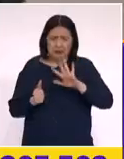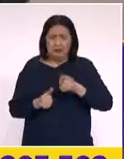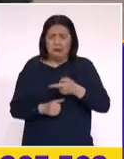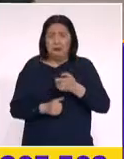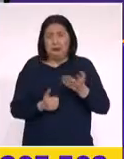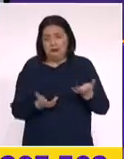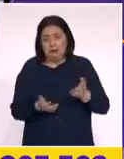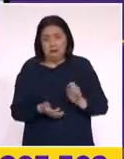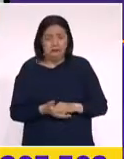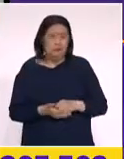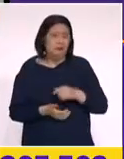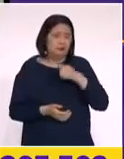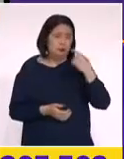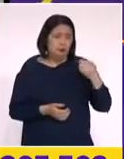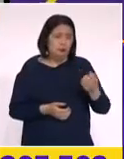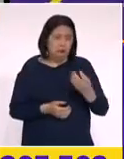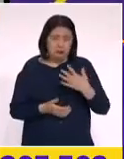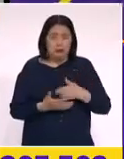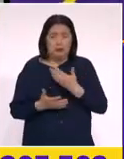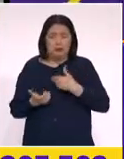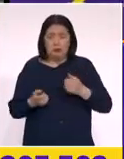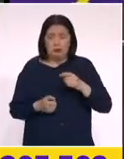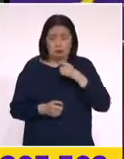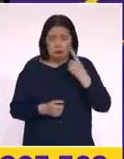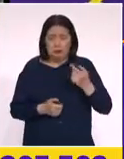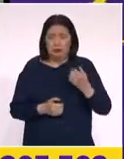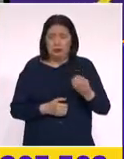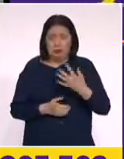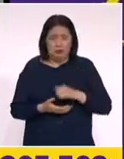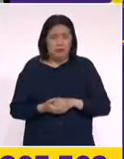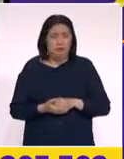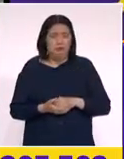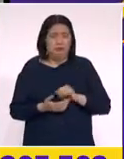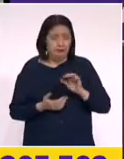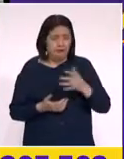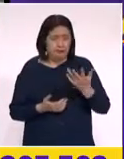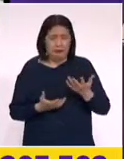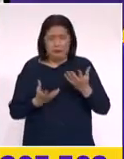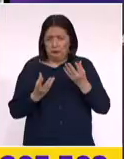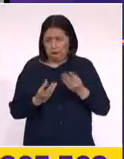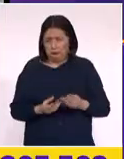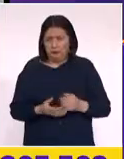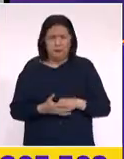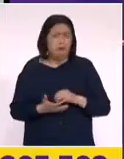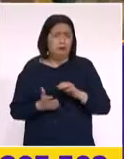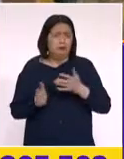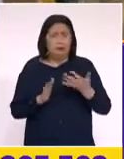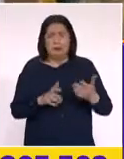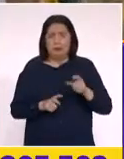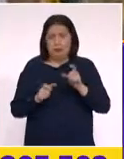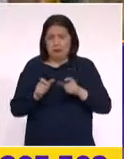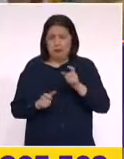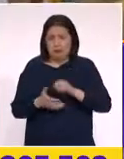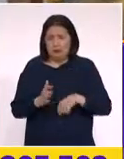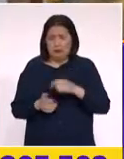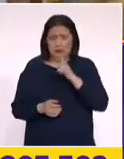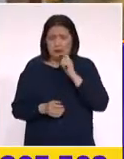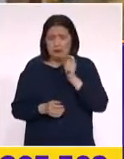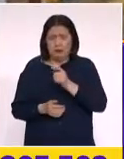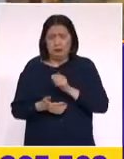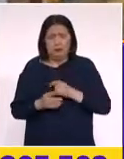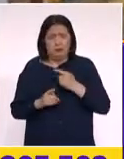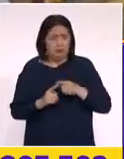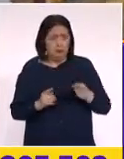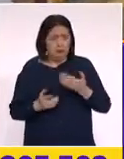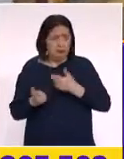Mm. Los rusos, por ejemplo, el gobierno ruso ha señalado que hay muy pocas bajas civiles del lado de Ucrania,